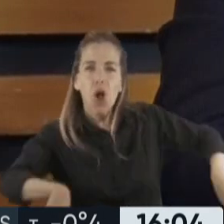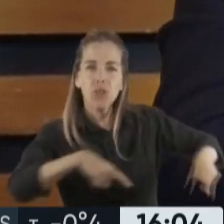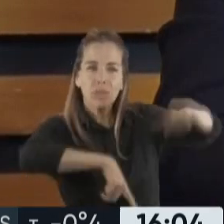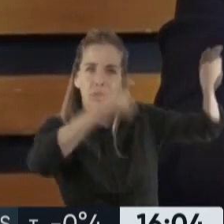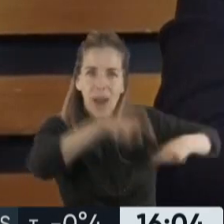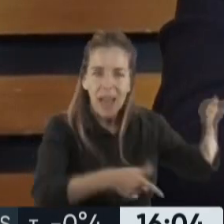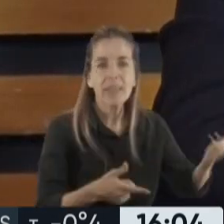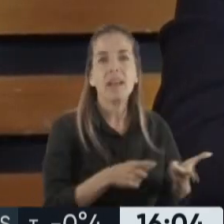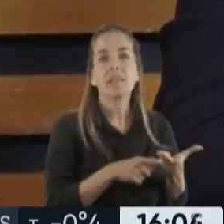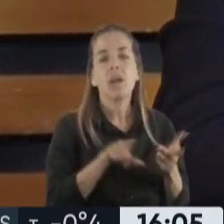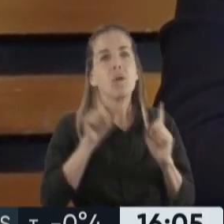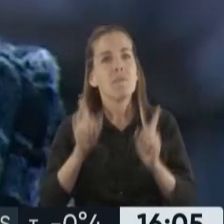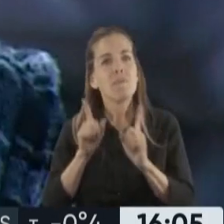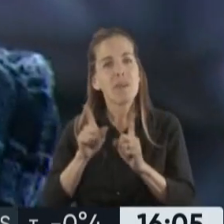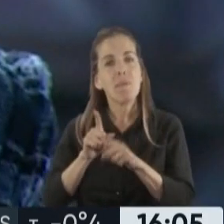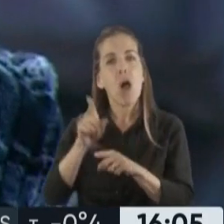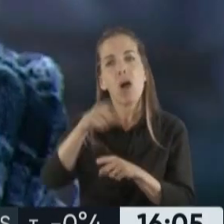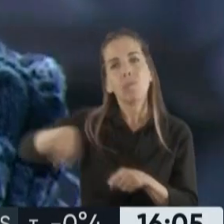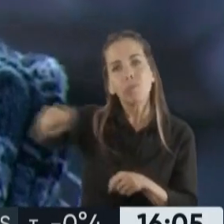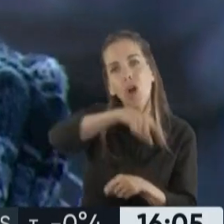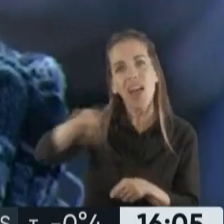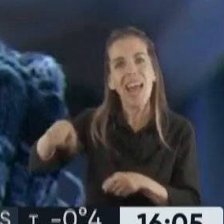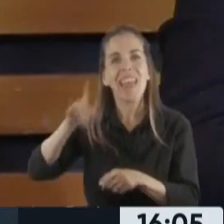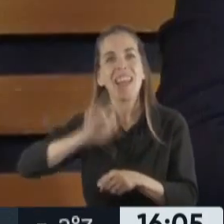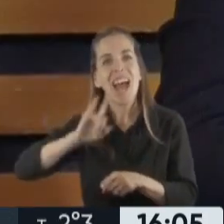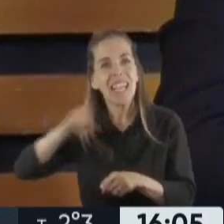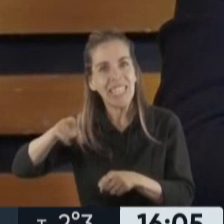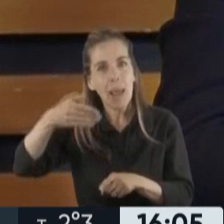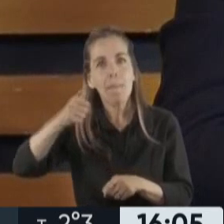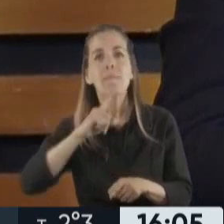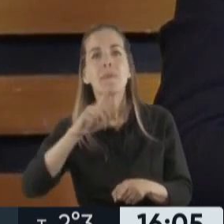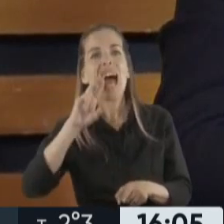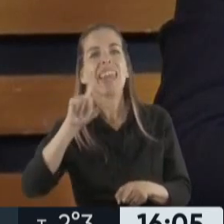Los que producen, y las que producen esa leche Matria, que además es exquisita.